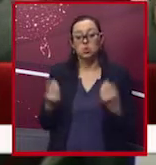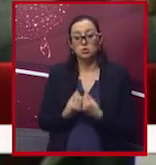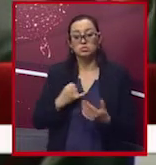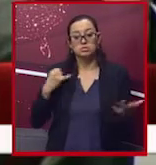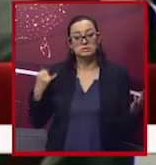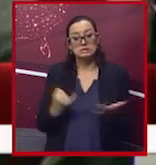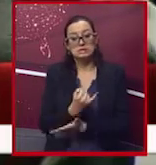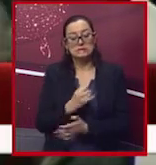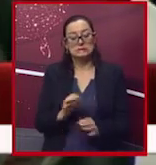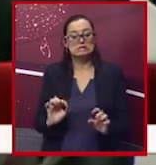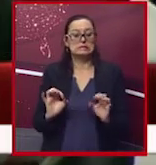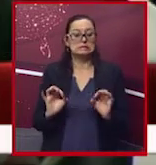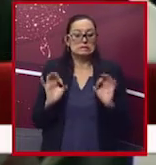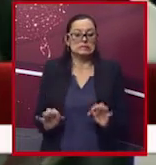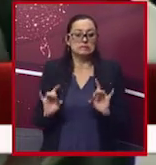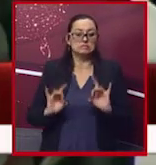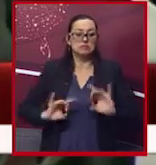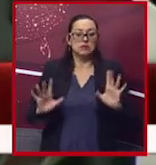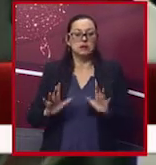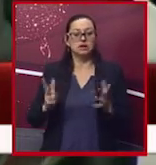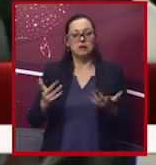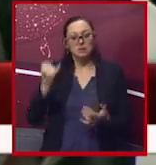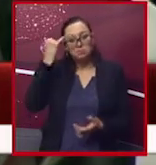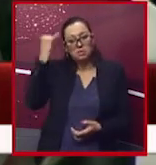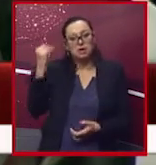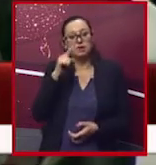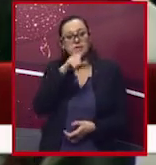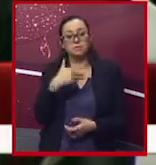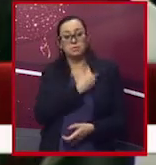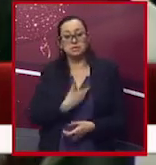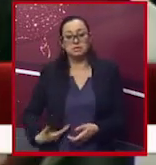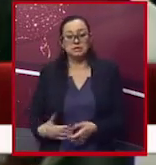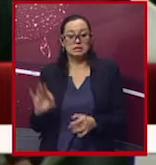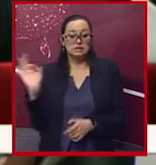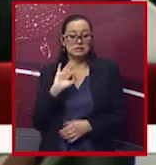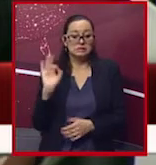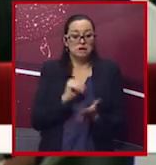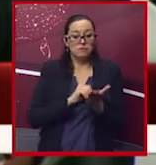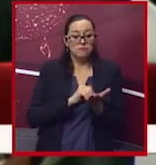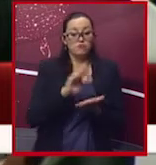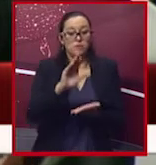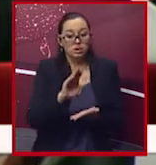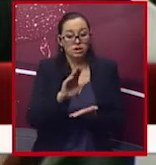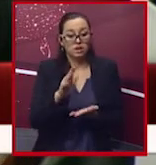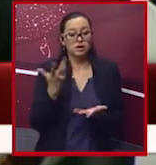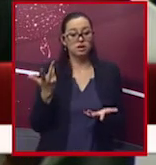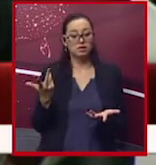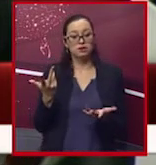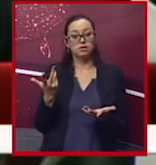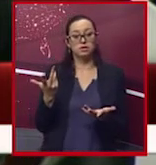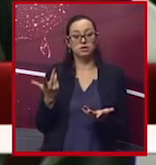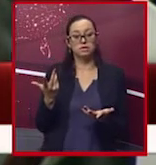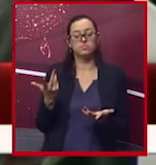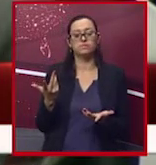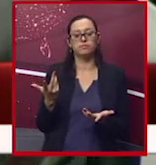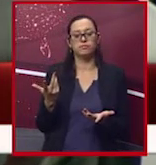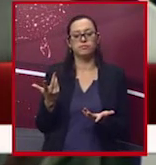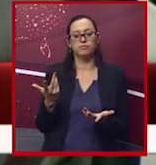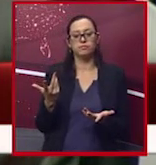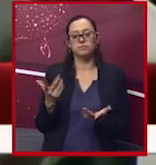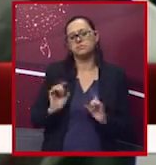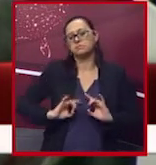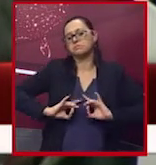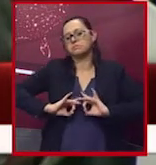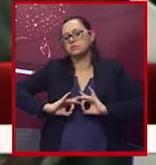tan delicada, tan grave como destituir a un presidente de la República por no observar la Constitución. O sea, no es así como que